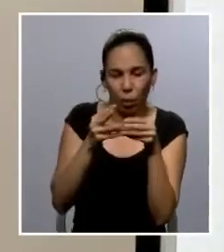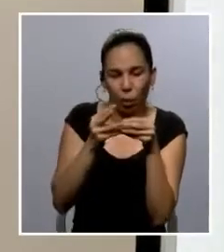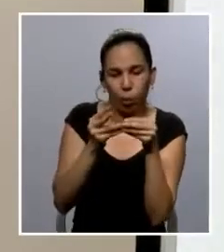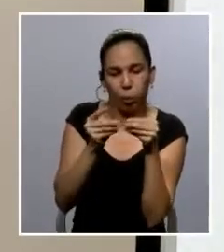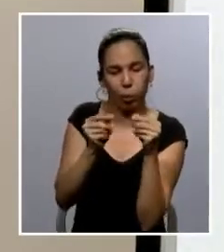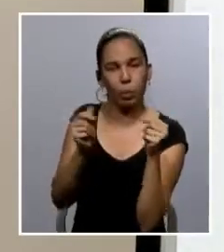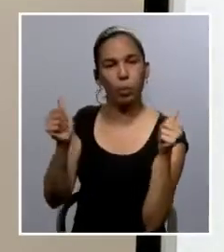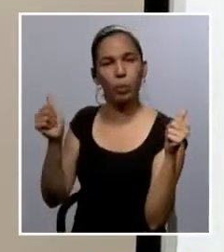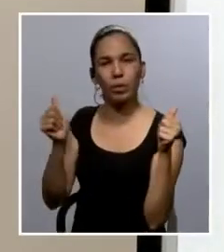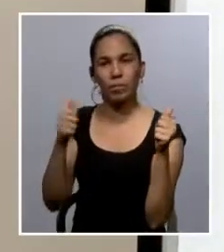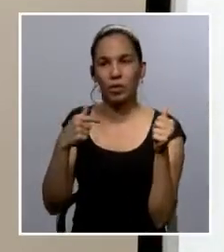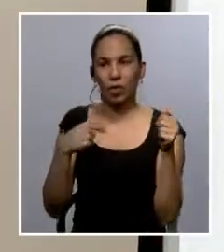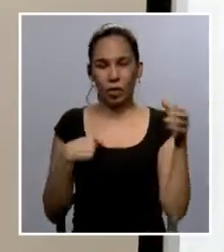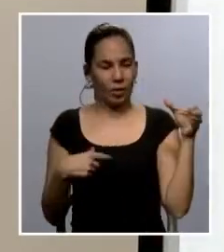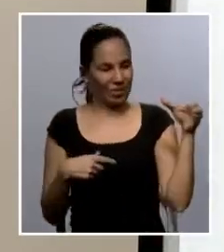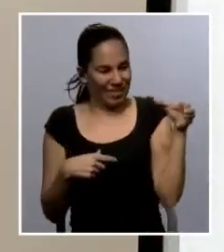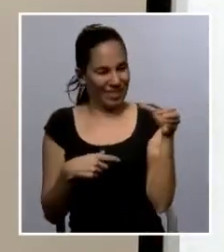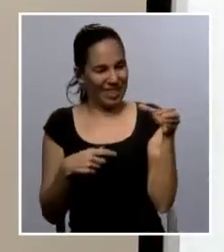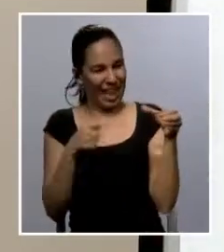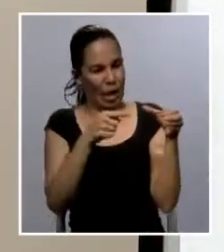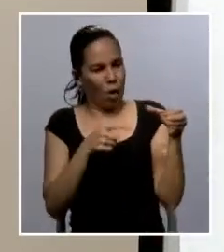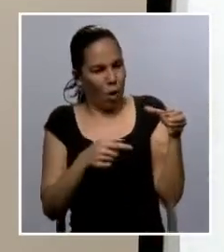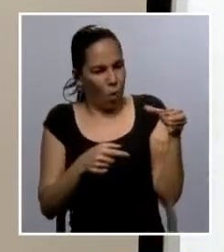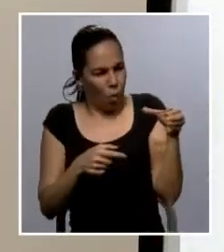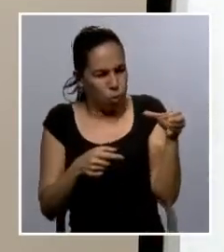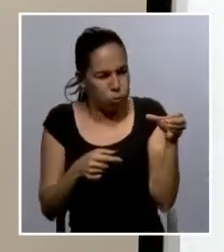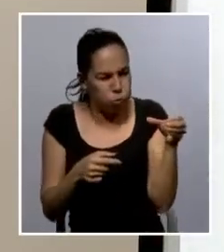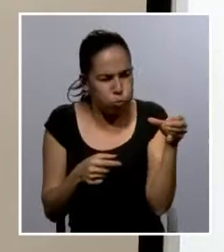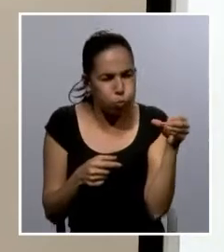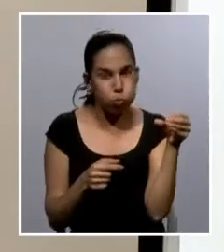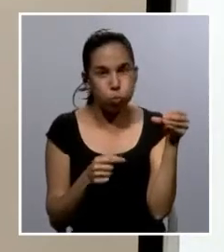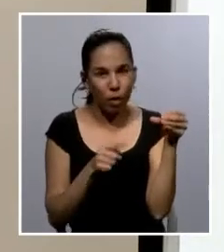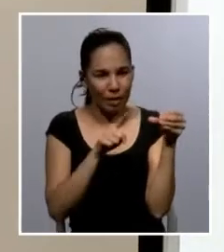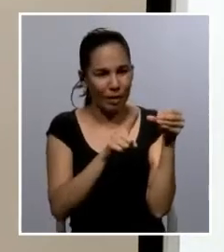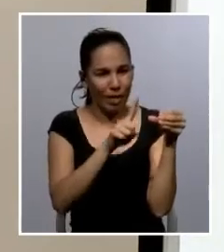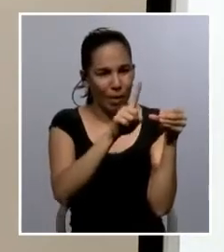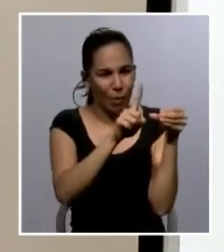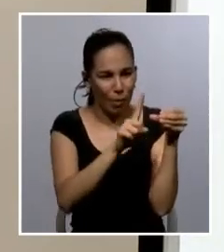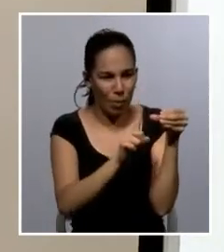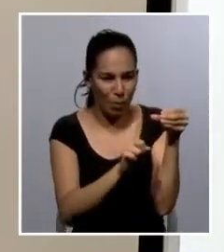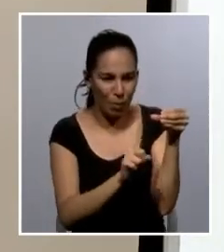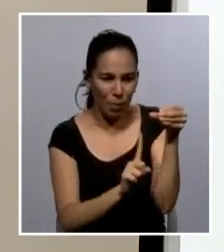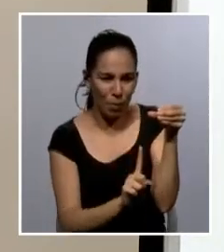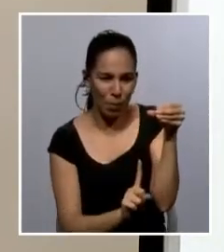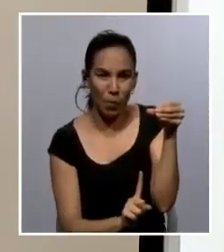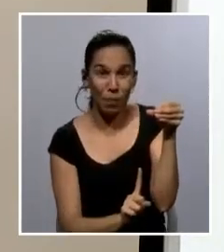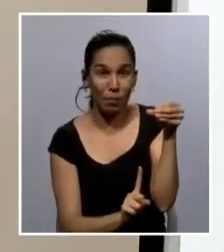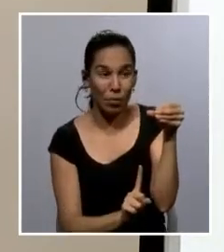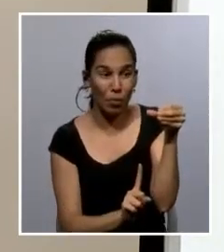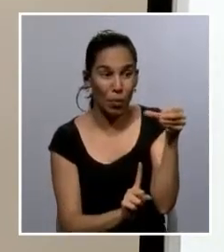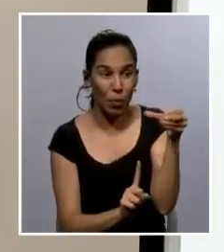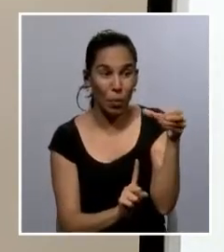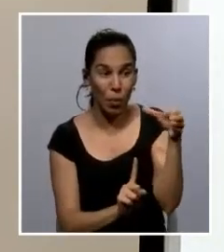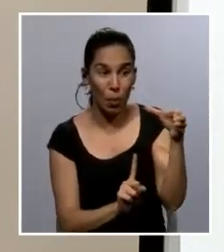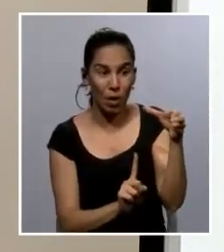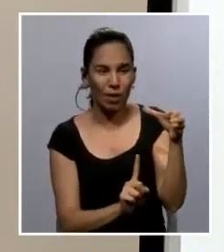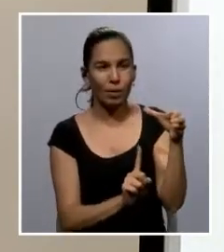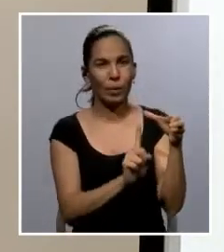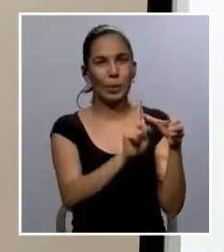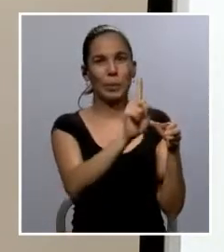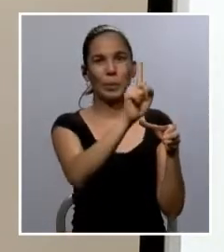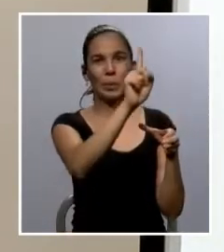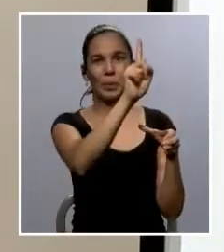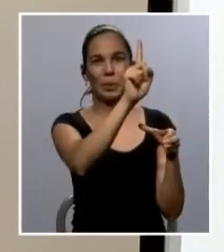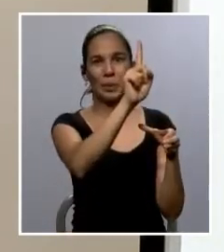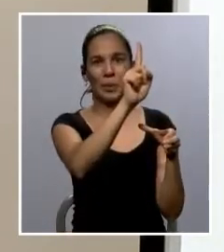yo presiono la botella, cuando yo le hago fuerza a la botella, es cuando el palito baja. Cuando yo suelto la botella, es cuando